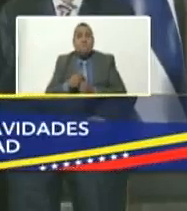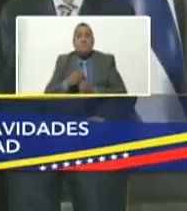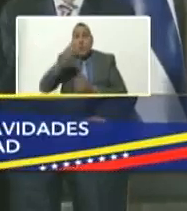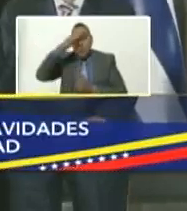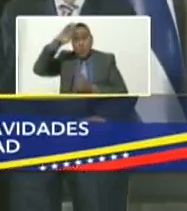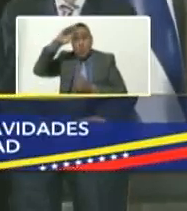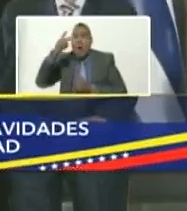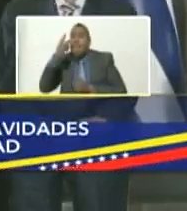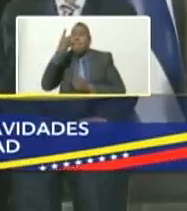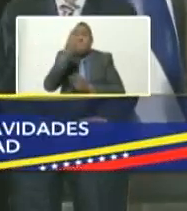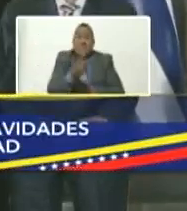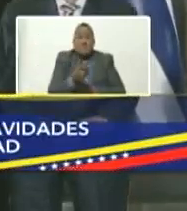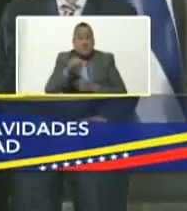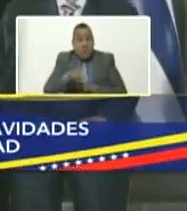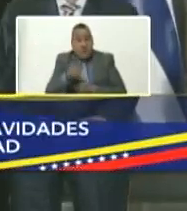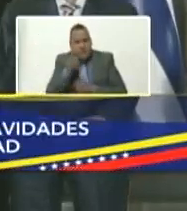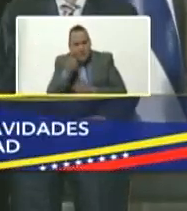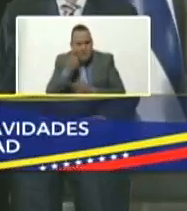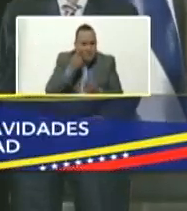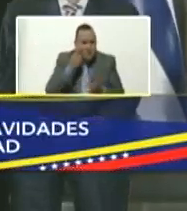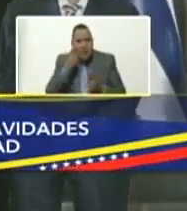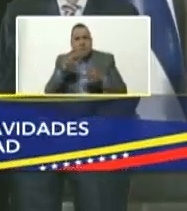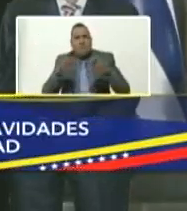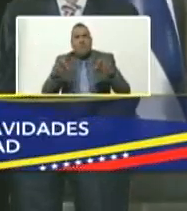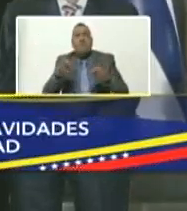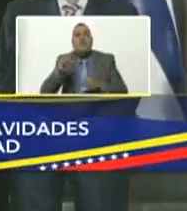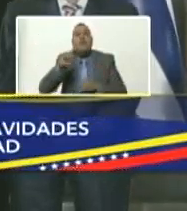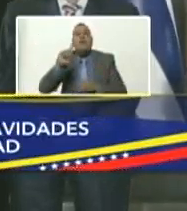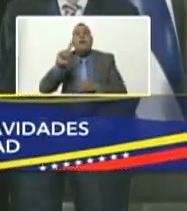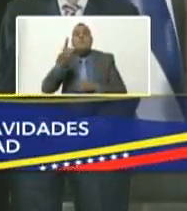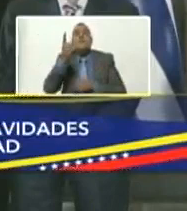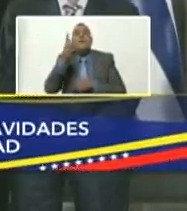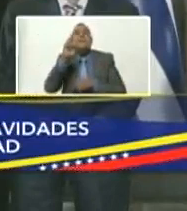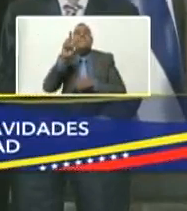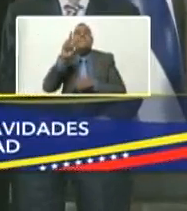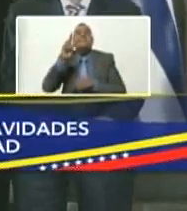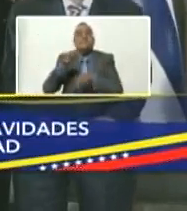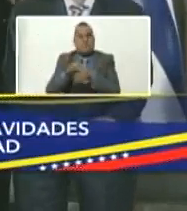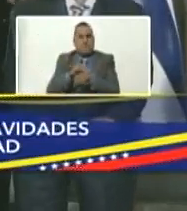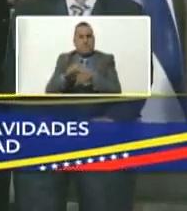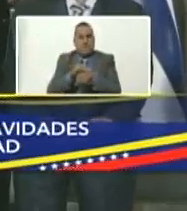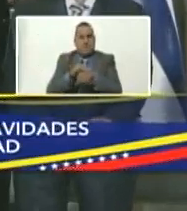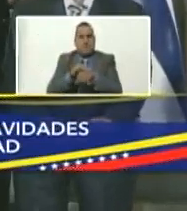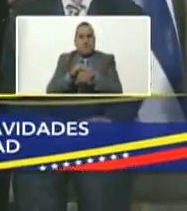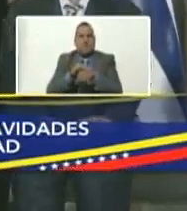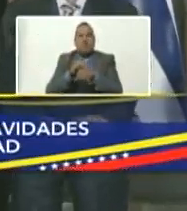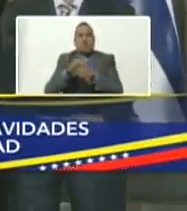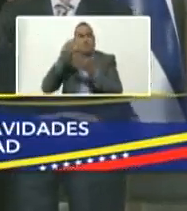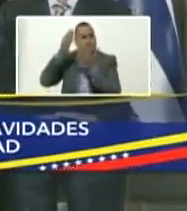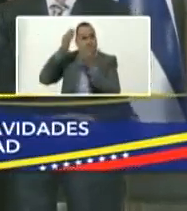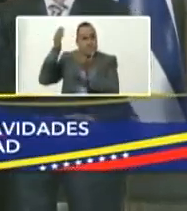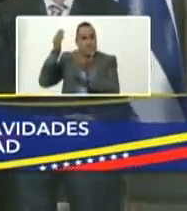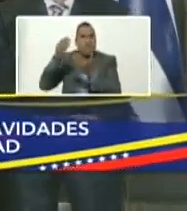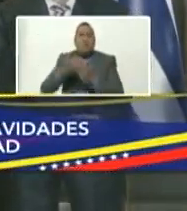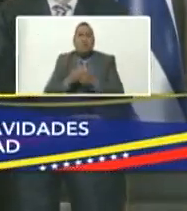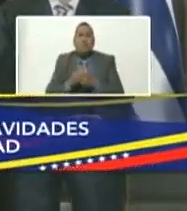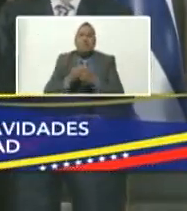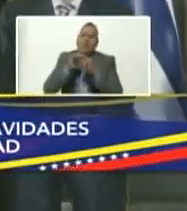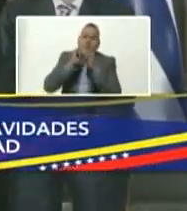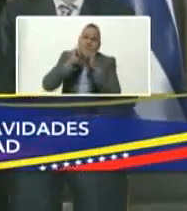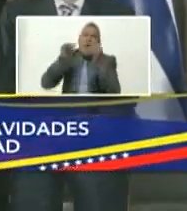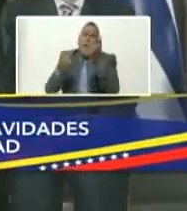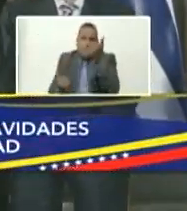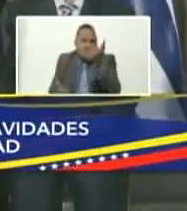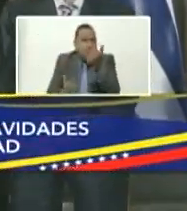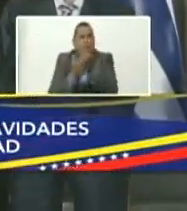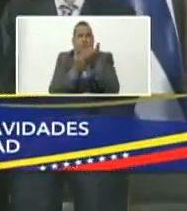del viceprimer ministro de Cuba, Ricardo Cabrisa. Le hemos enviado un mensaje de